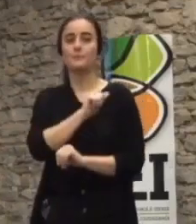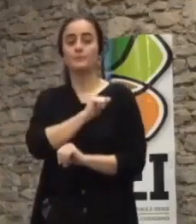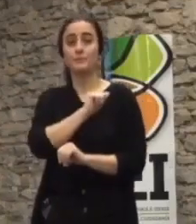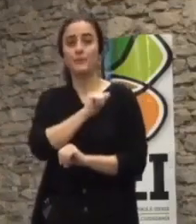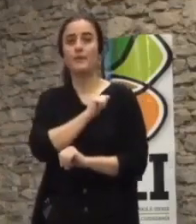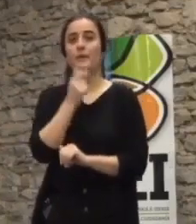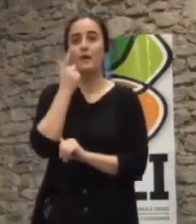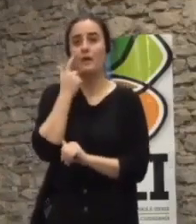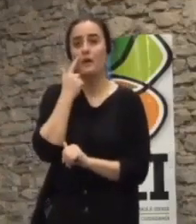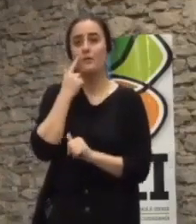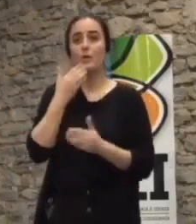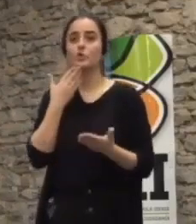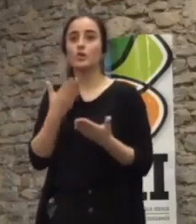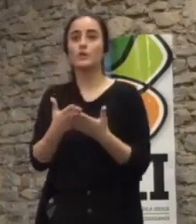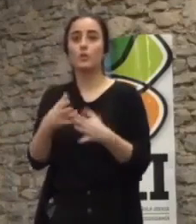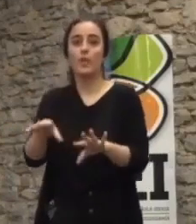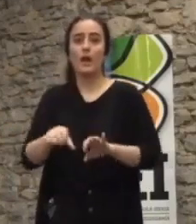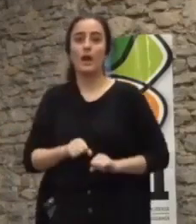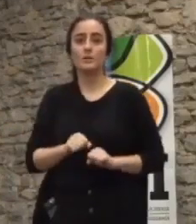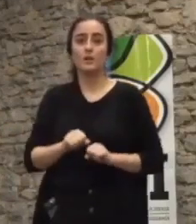resuelve o no la solicitud de asilo.